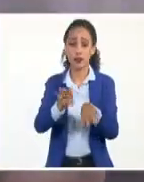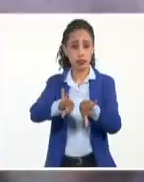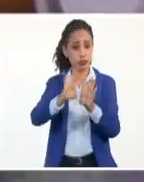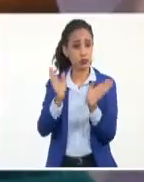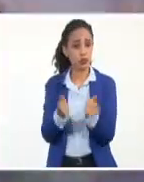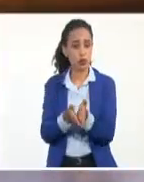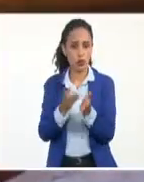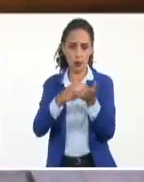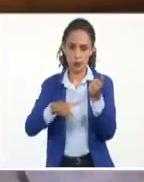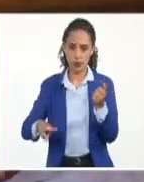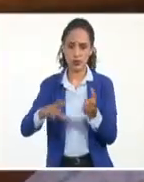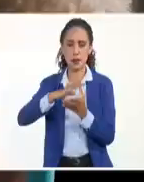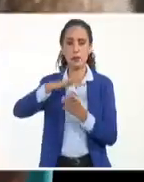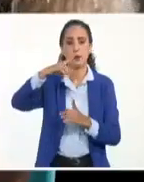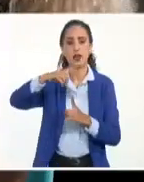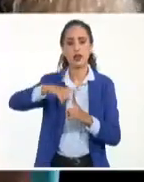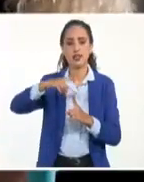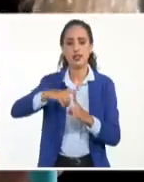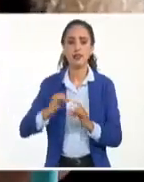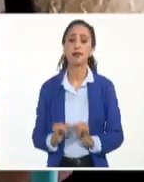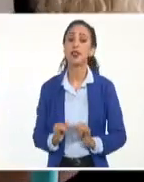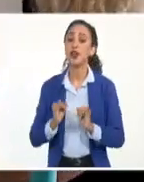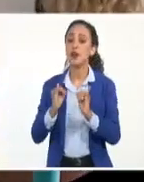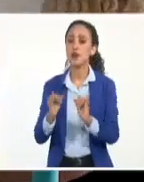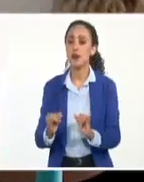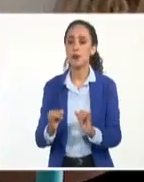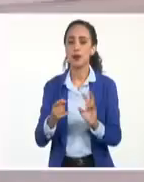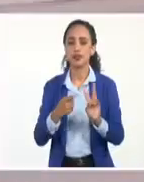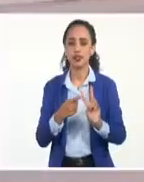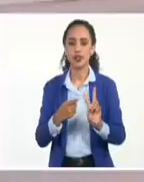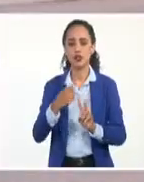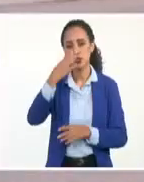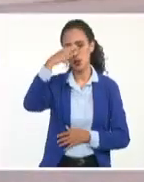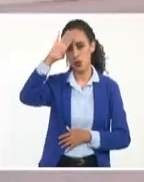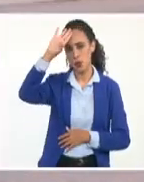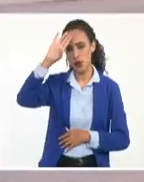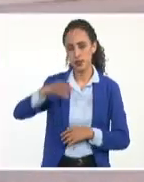Desde Matanzas, Janet Peña Costa y Sailí Domínguez Cruz, Sistema Informativo de la Televisión Cubana.